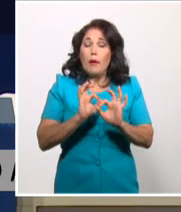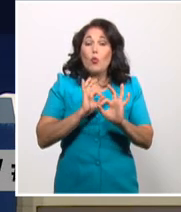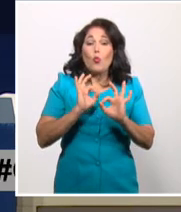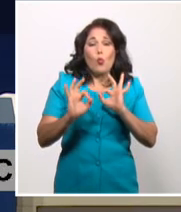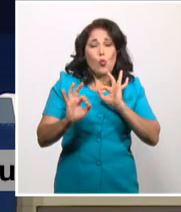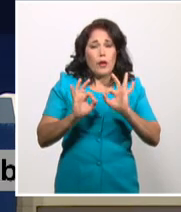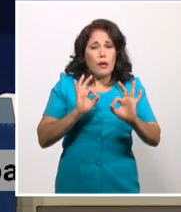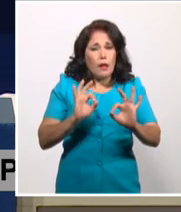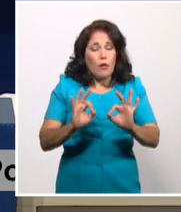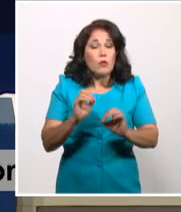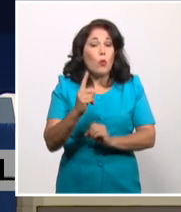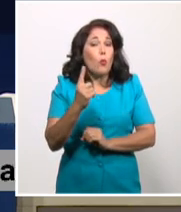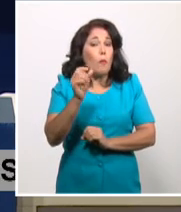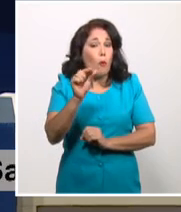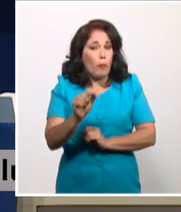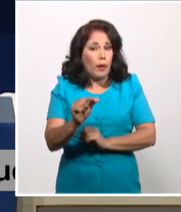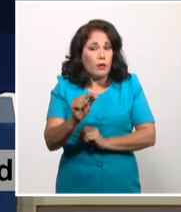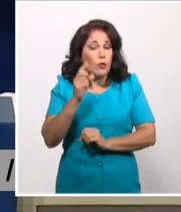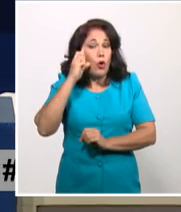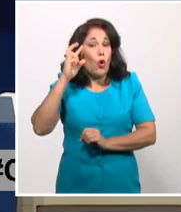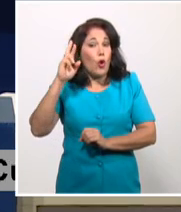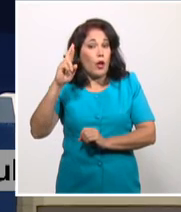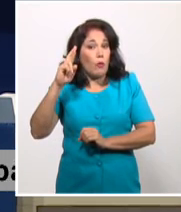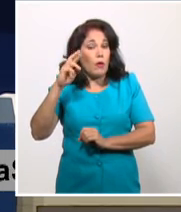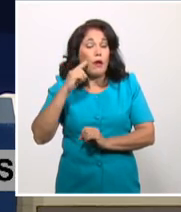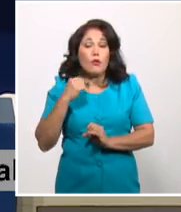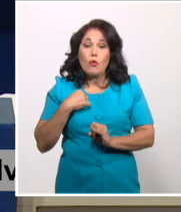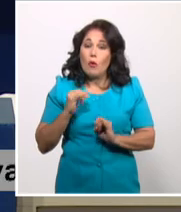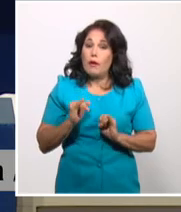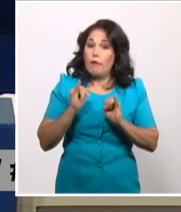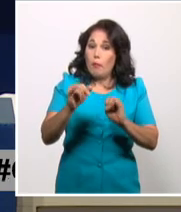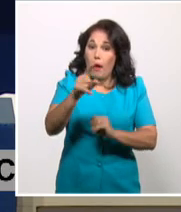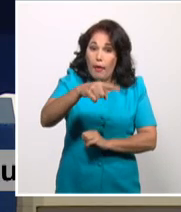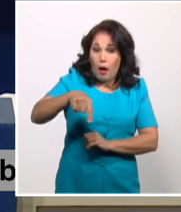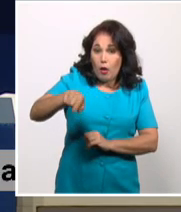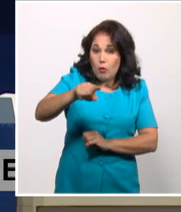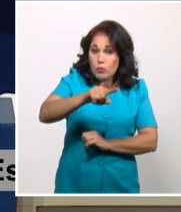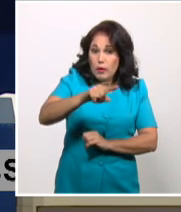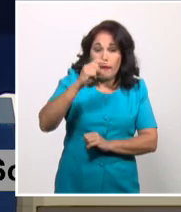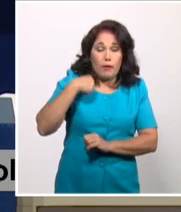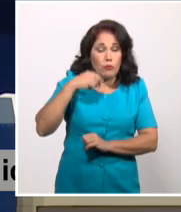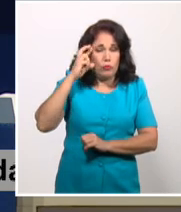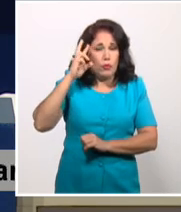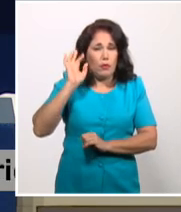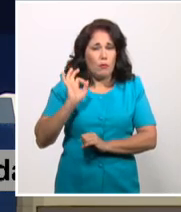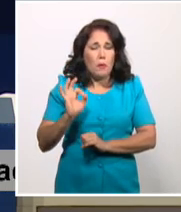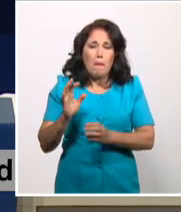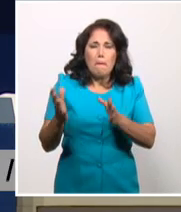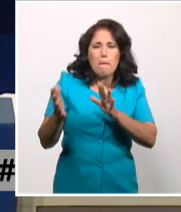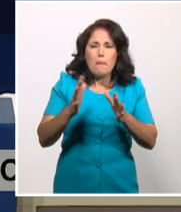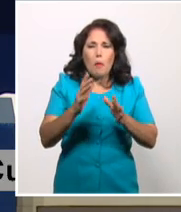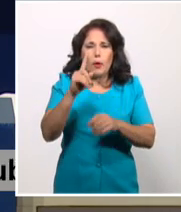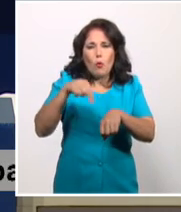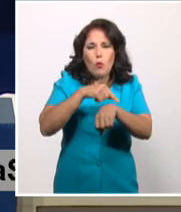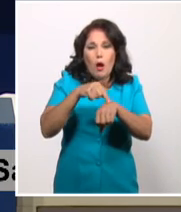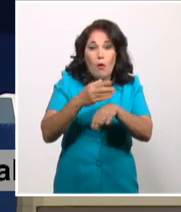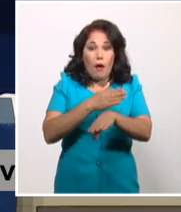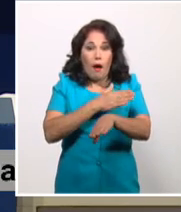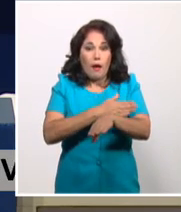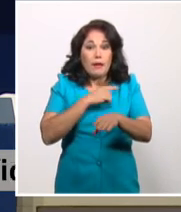en una oportunidad anterior yo recuerdo que yo estaba dando un parte aquí y más o menos una hora antes